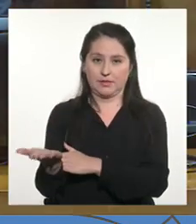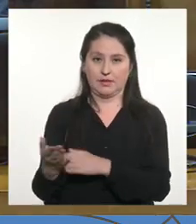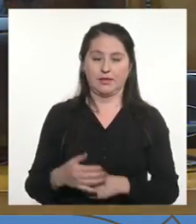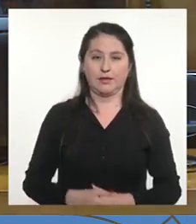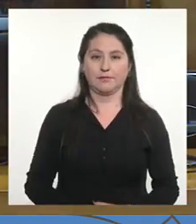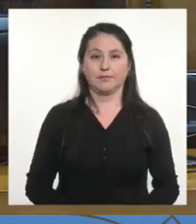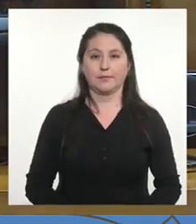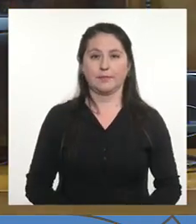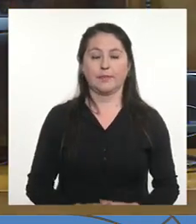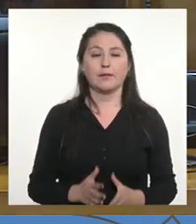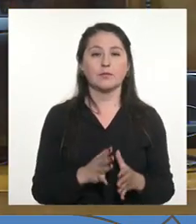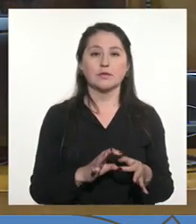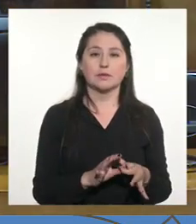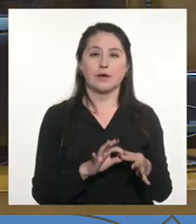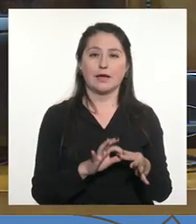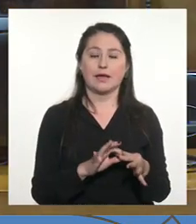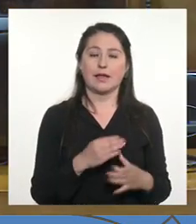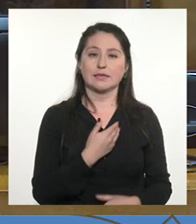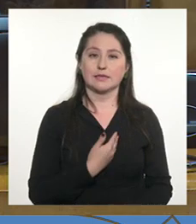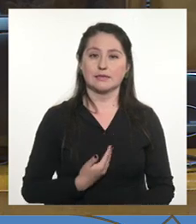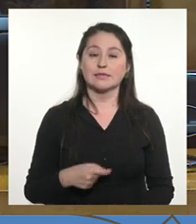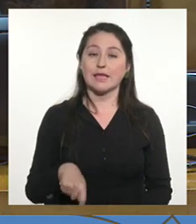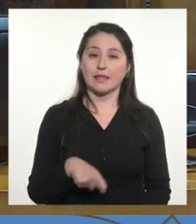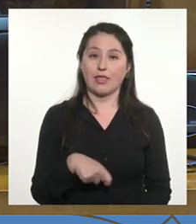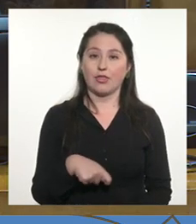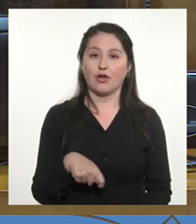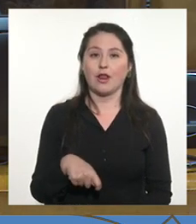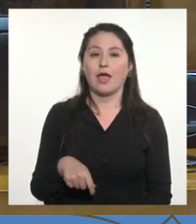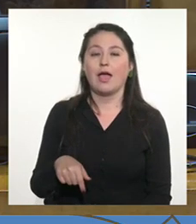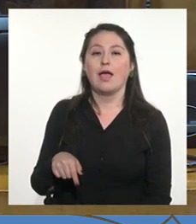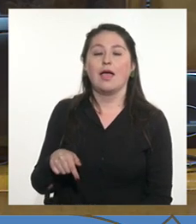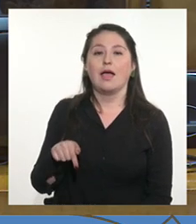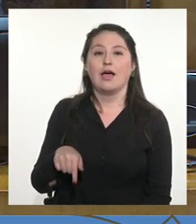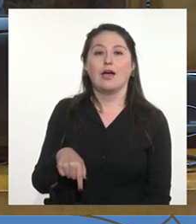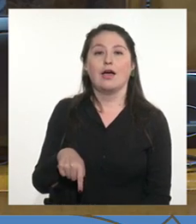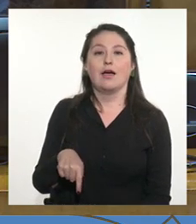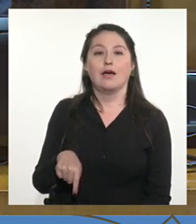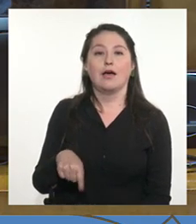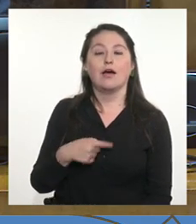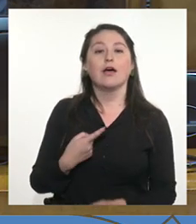quiere ser senador de durana quiero hablar del senador tiene pie